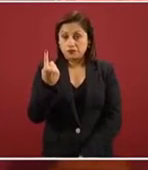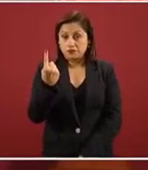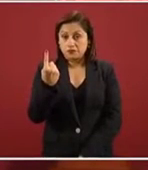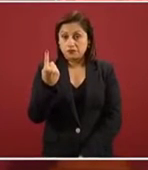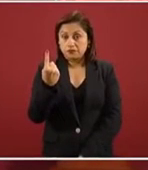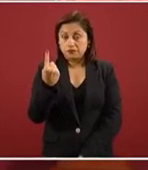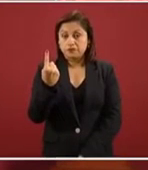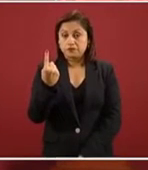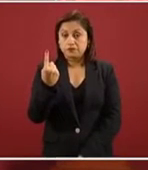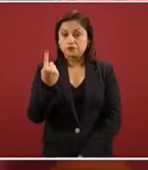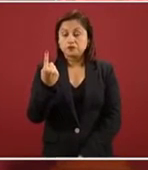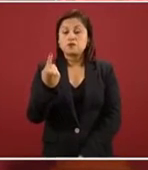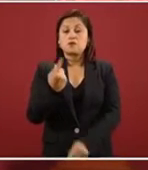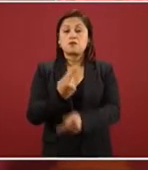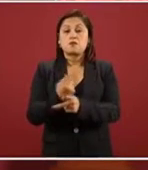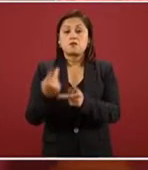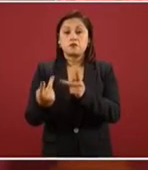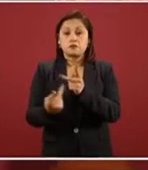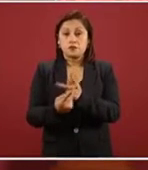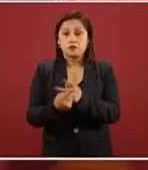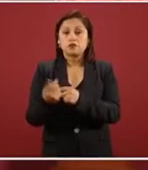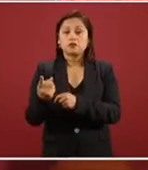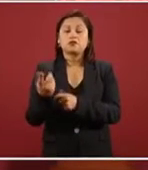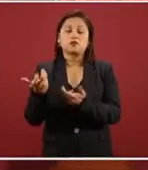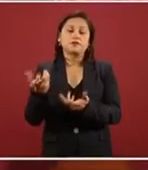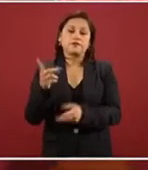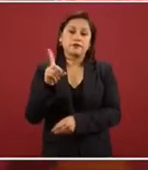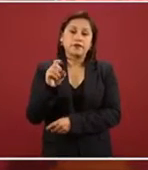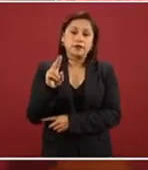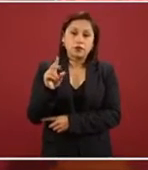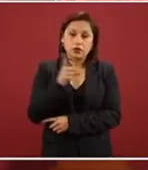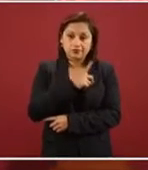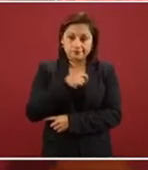del producto, la deuda.